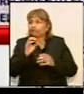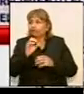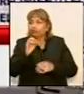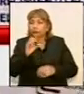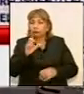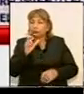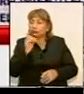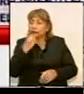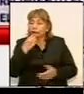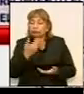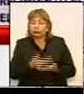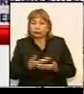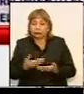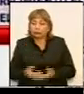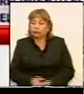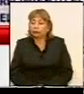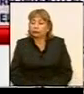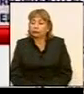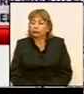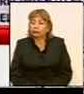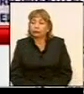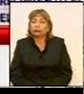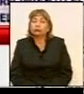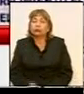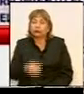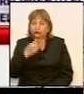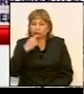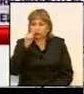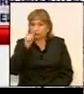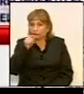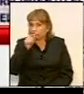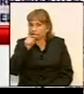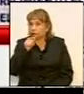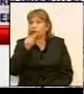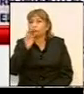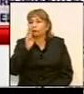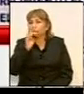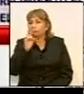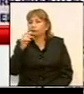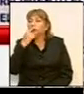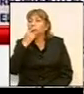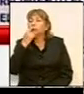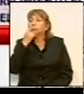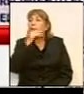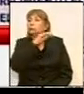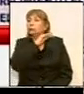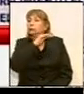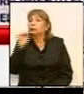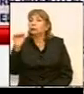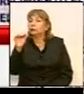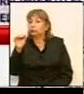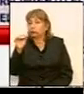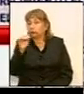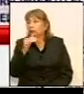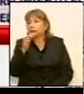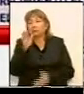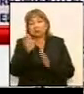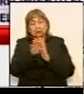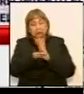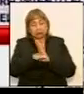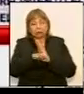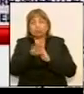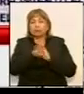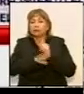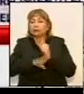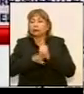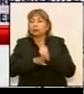unos 7 años. Ese es el escenario de la barra roja, de la línea roja. El escenario de precio base es un promedio